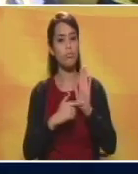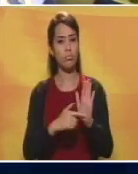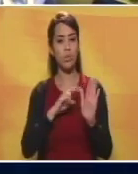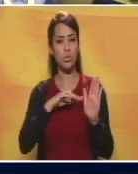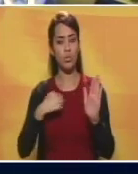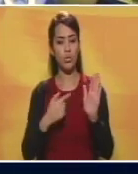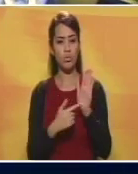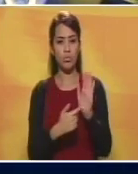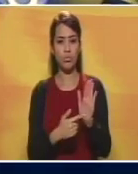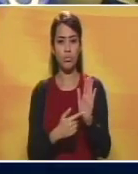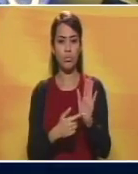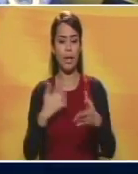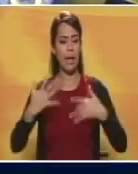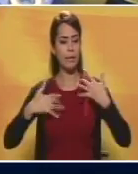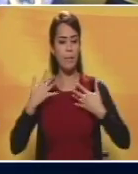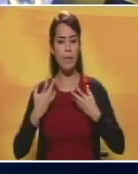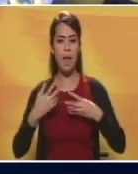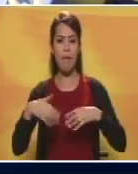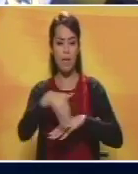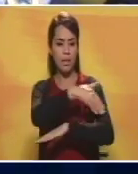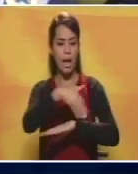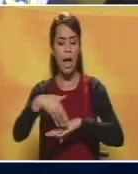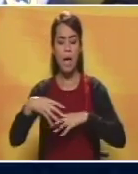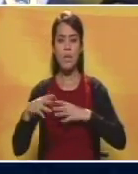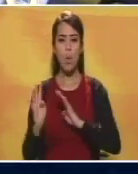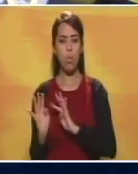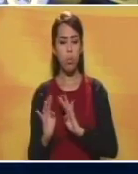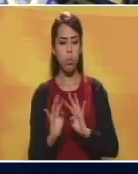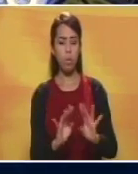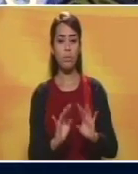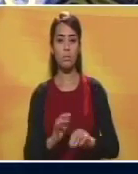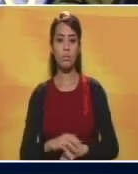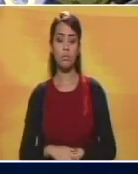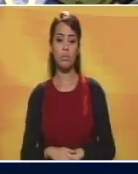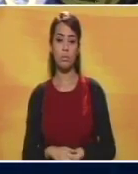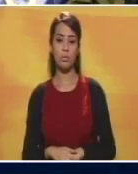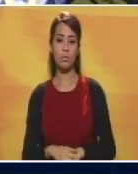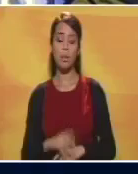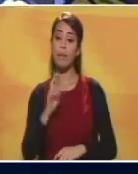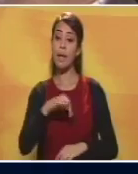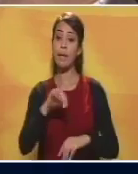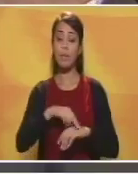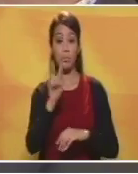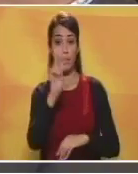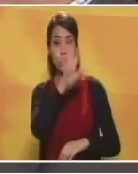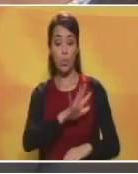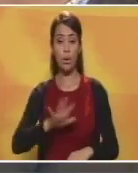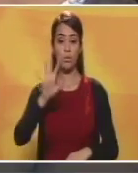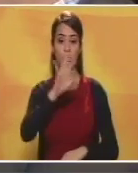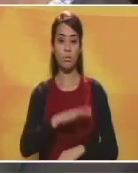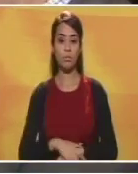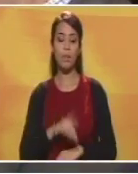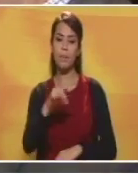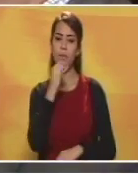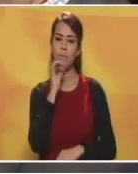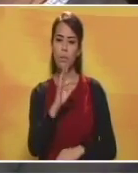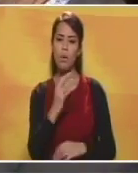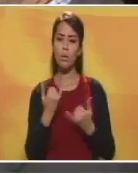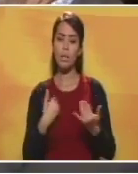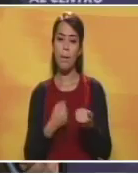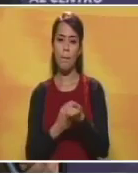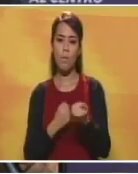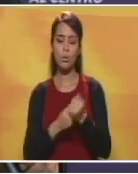nosotros en cada evento, llenando avenidas completas. Habla de nuestra estructura de movilización a nivel nacional. Informó además que ya cuenta con